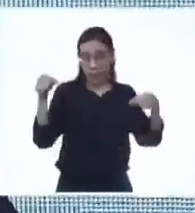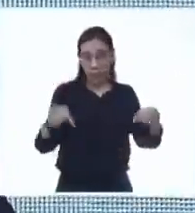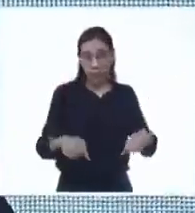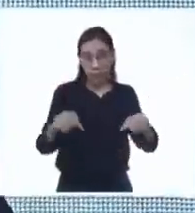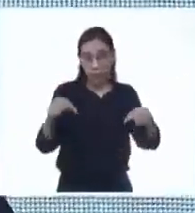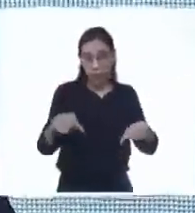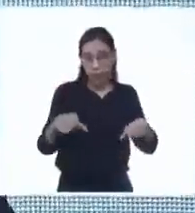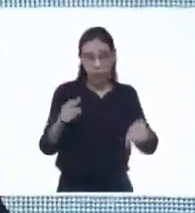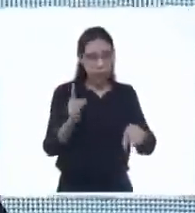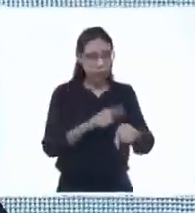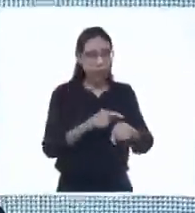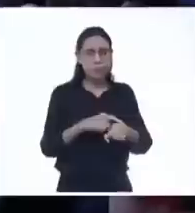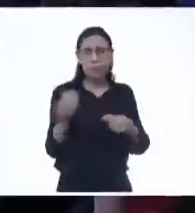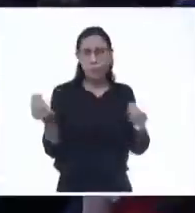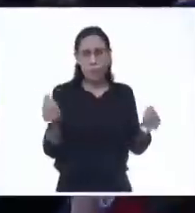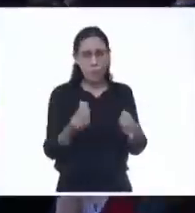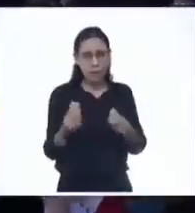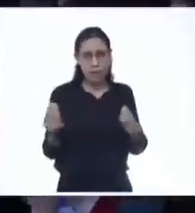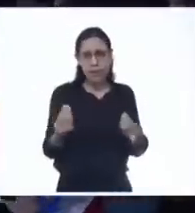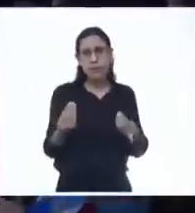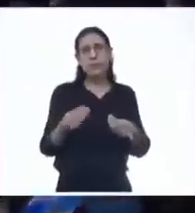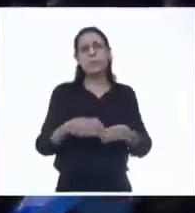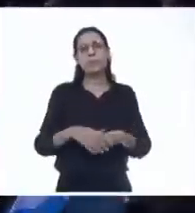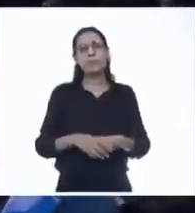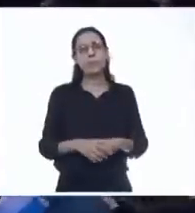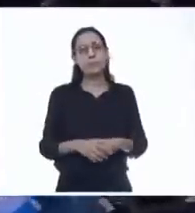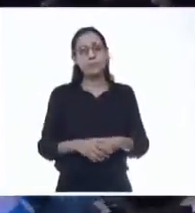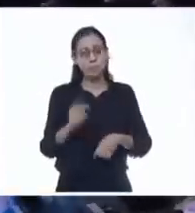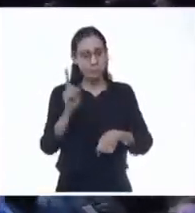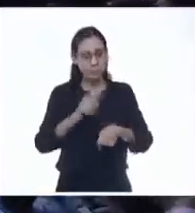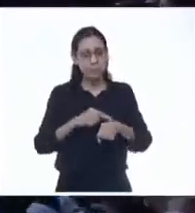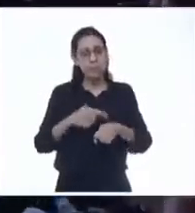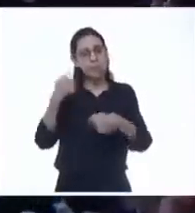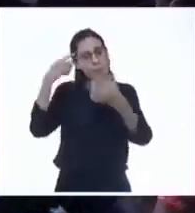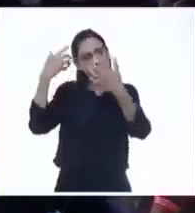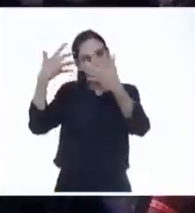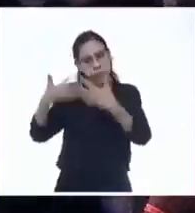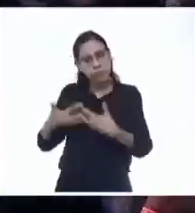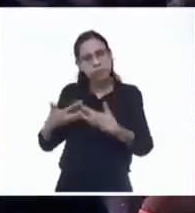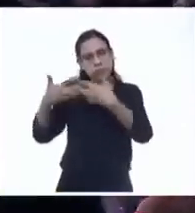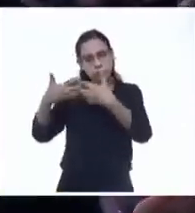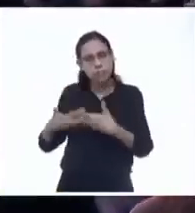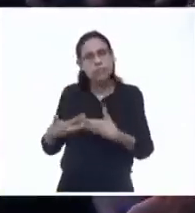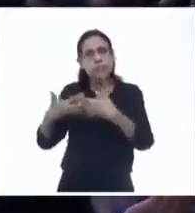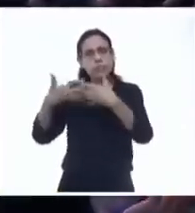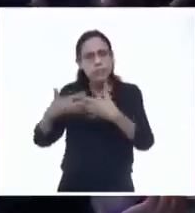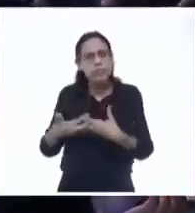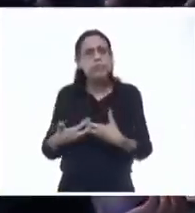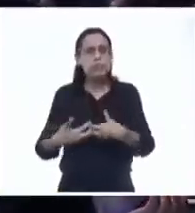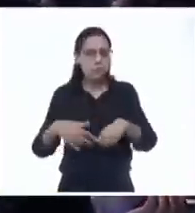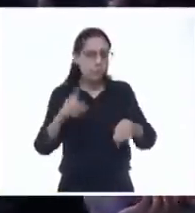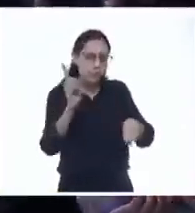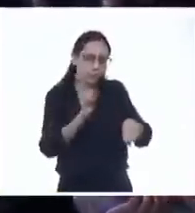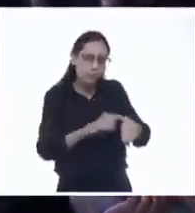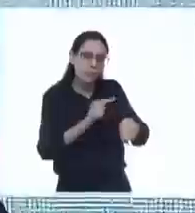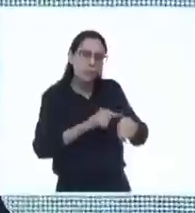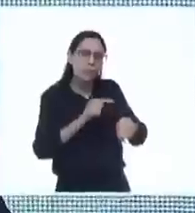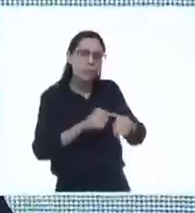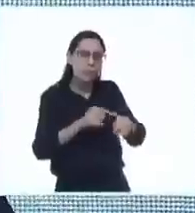como un tiempo de reflexión, como un tiempo